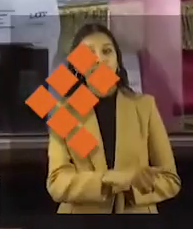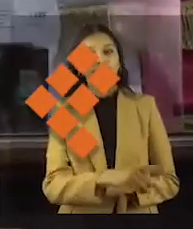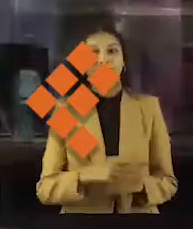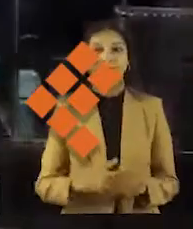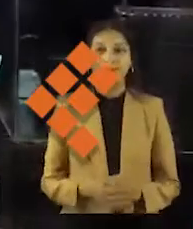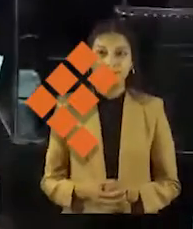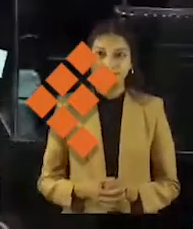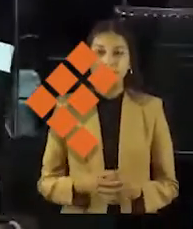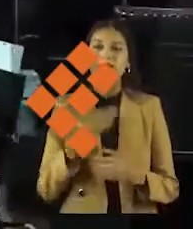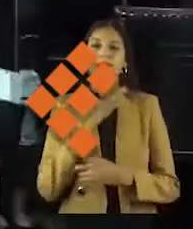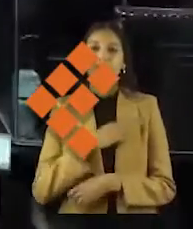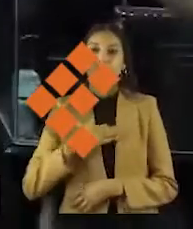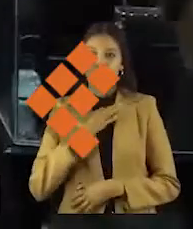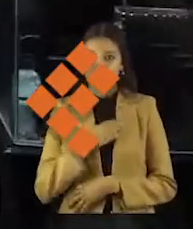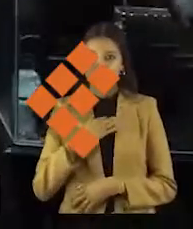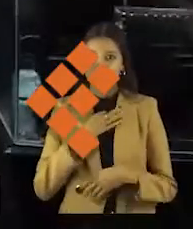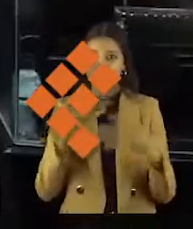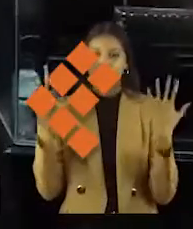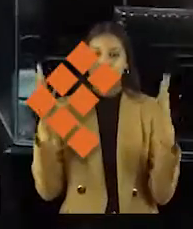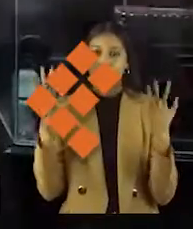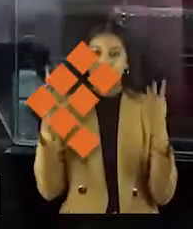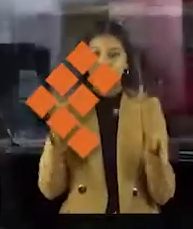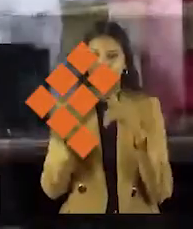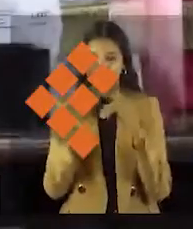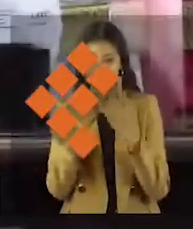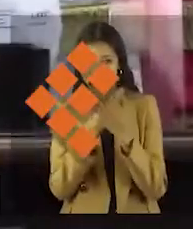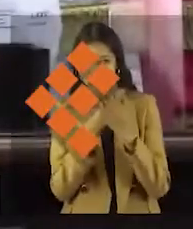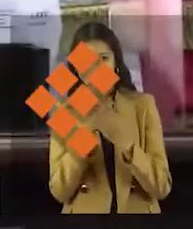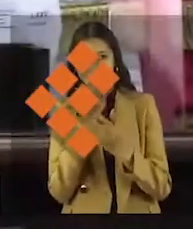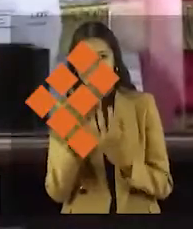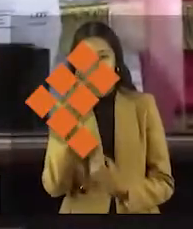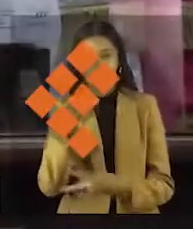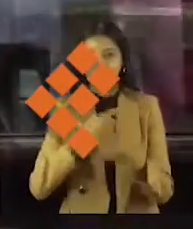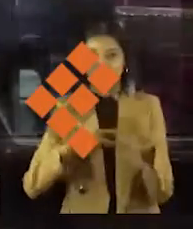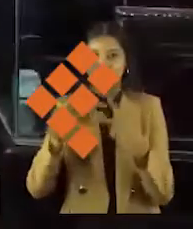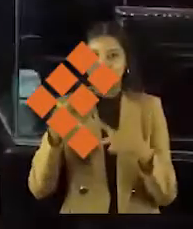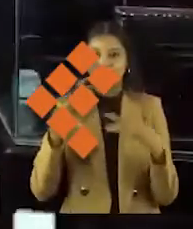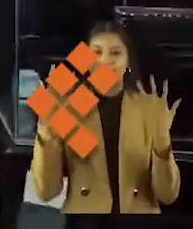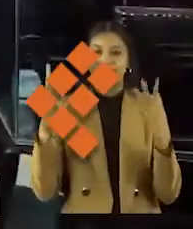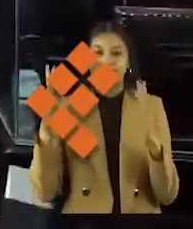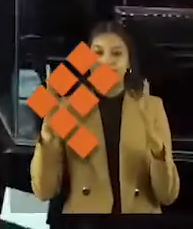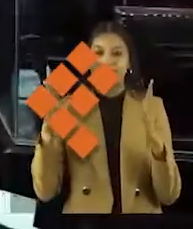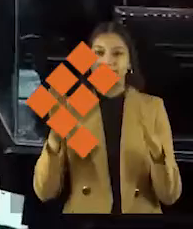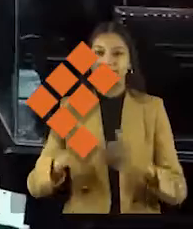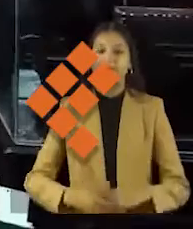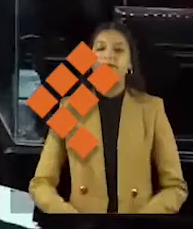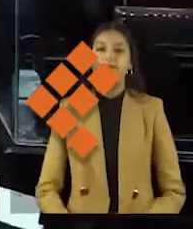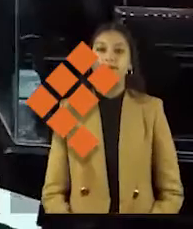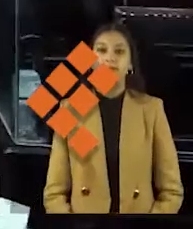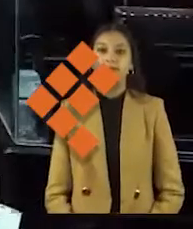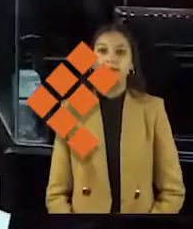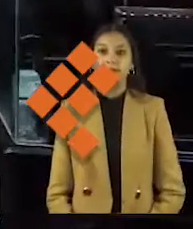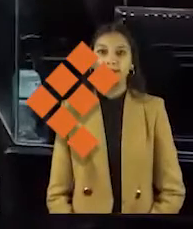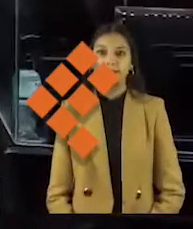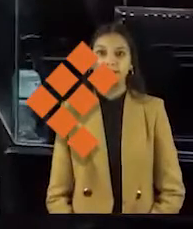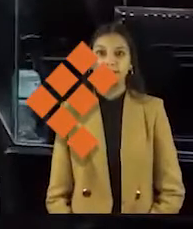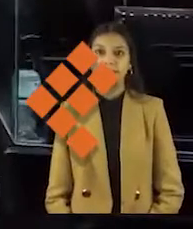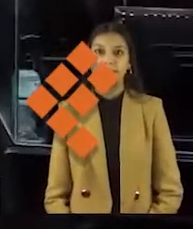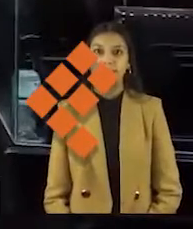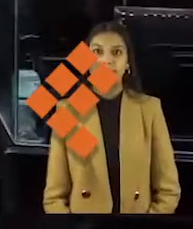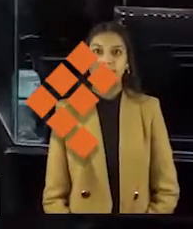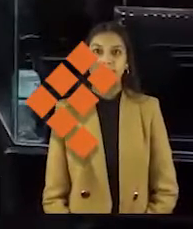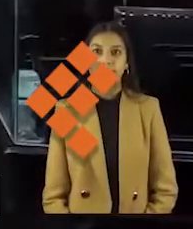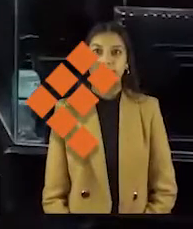febrero. Luego de la votación, la priista rindió protesta ante el Pleno de la 75 legislatura, ya que se trata de un área esencial para las